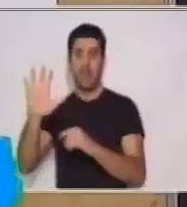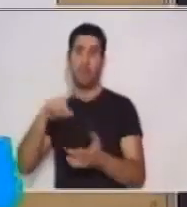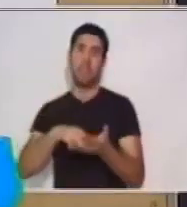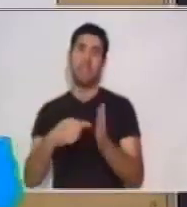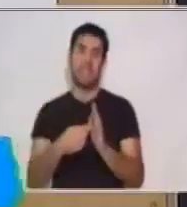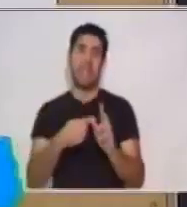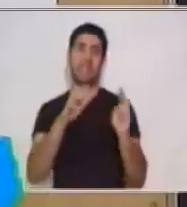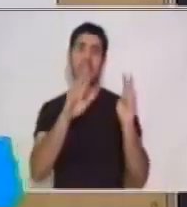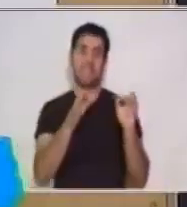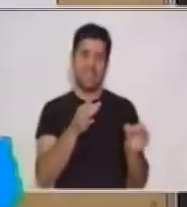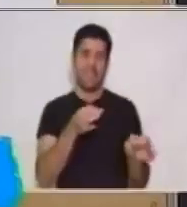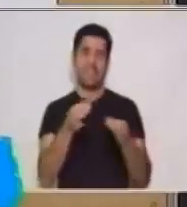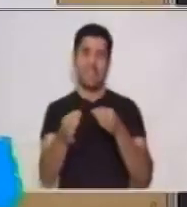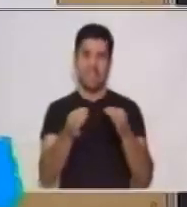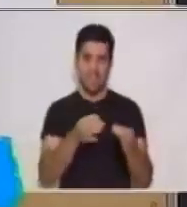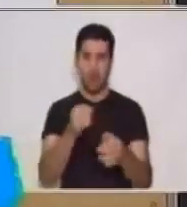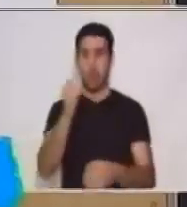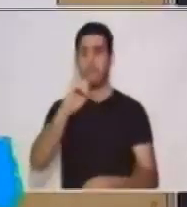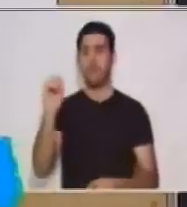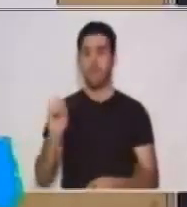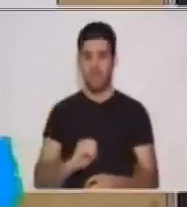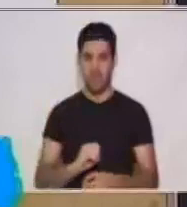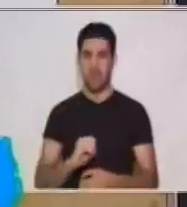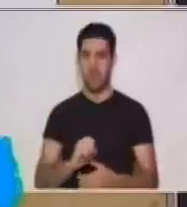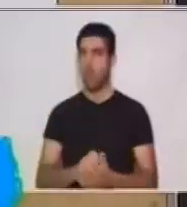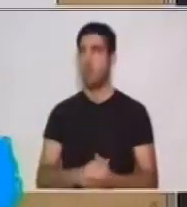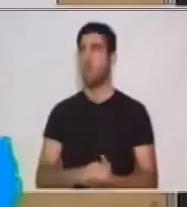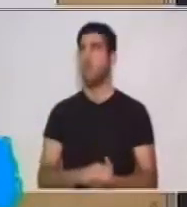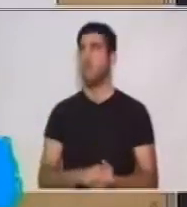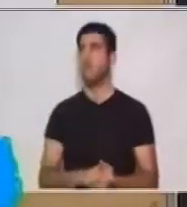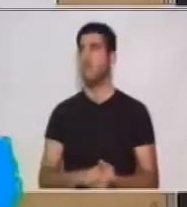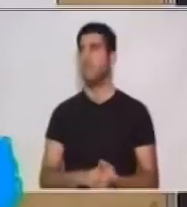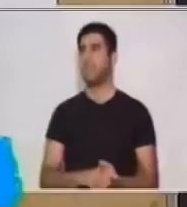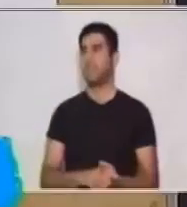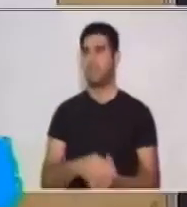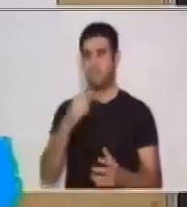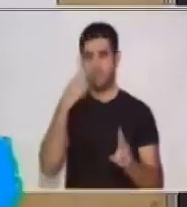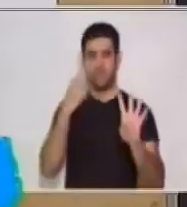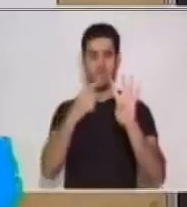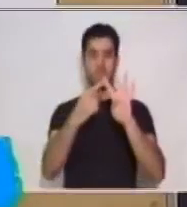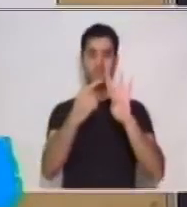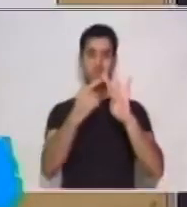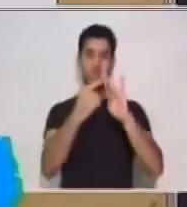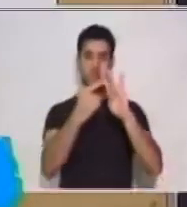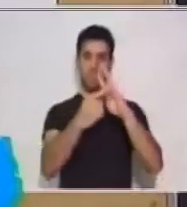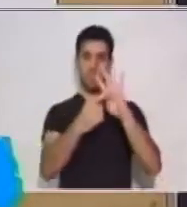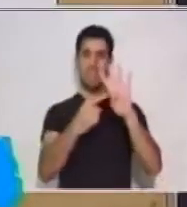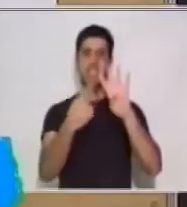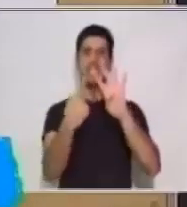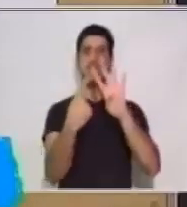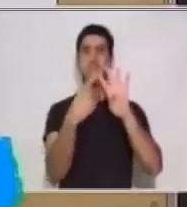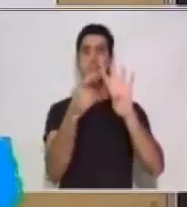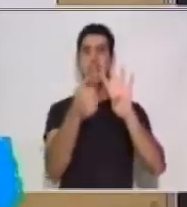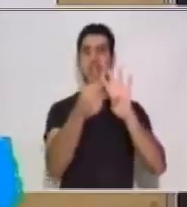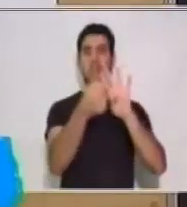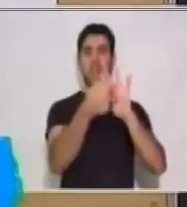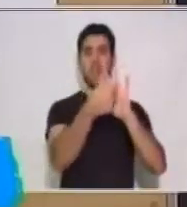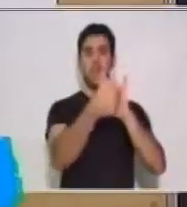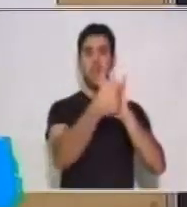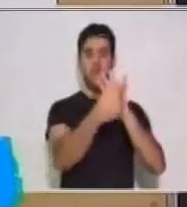unidad dividida en 4, 25, 50, 75 y 100. Si tienes 3 de esas,